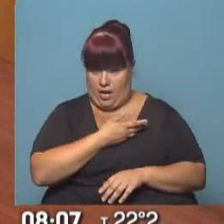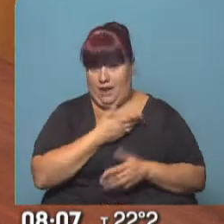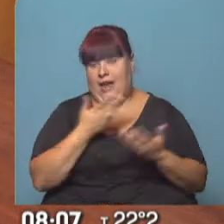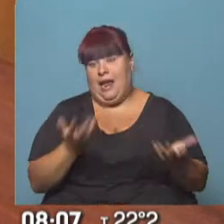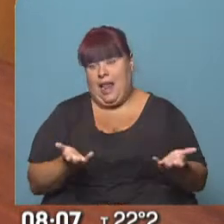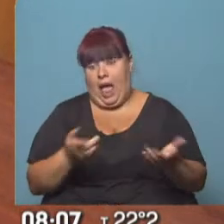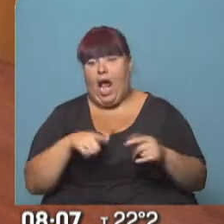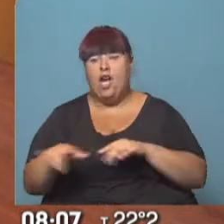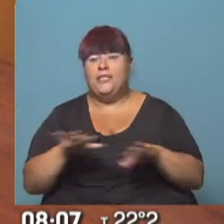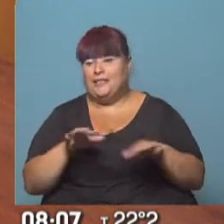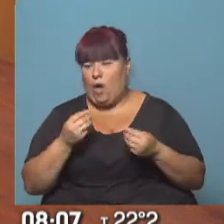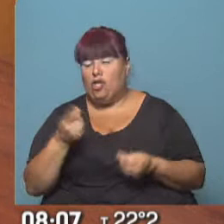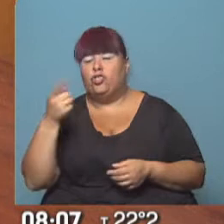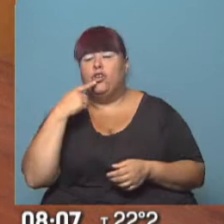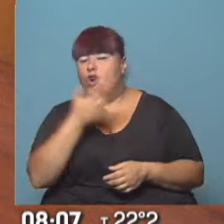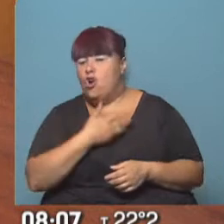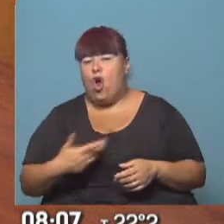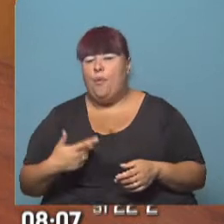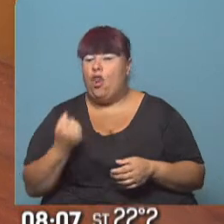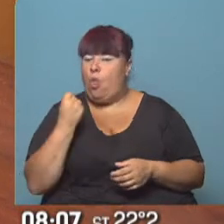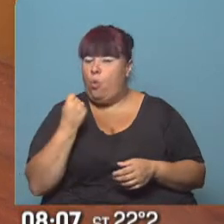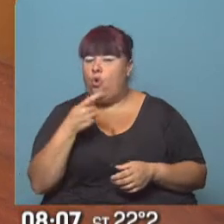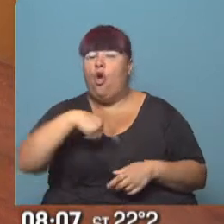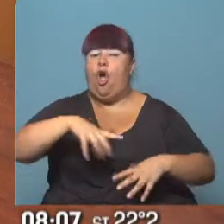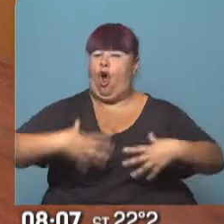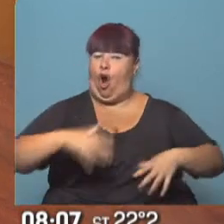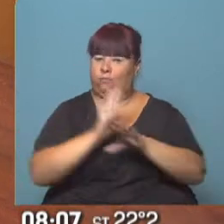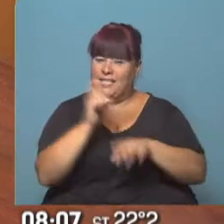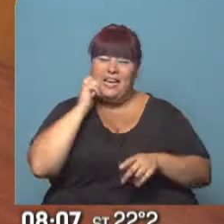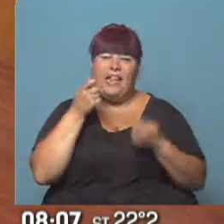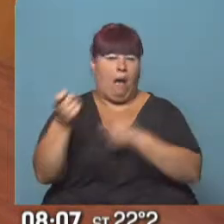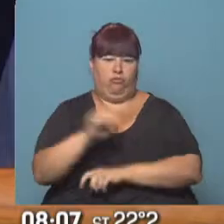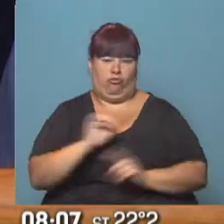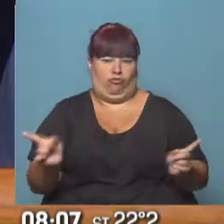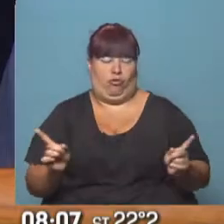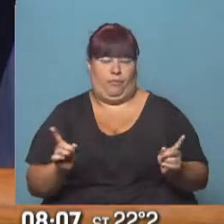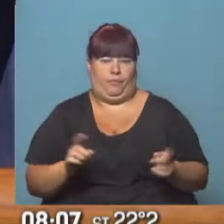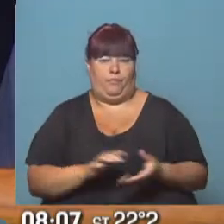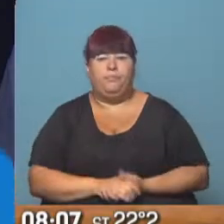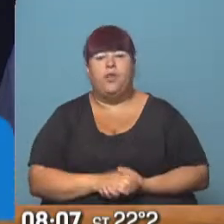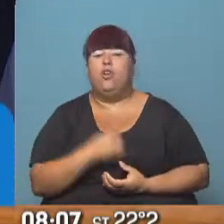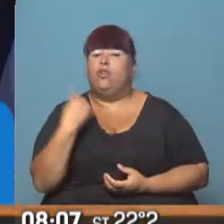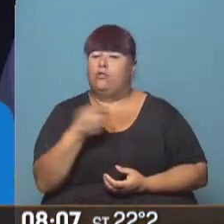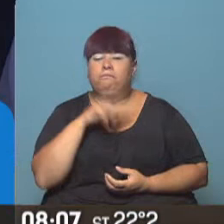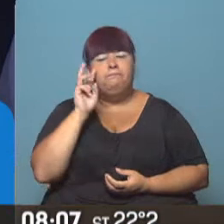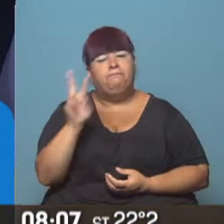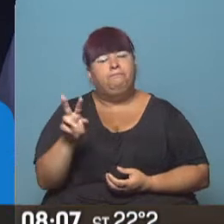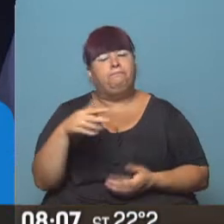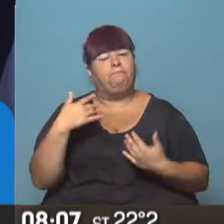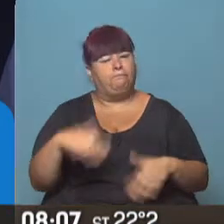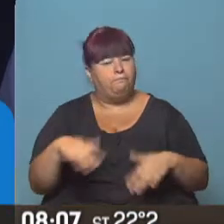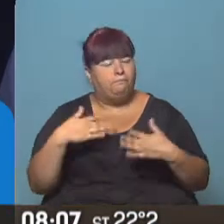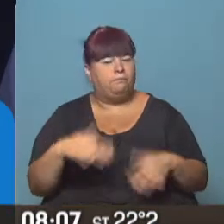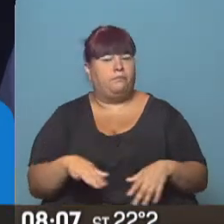ante una situación que el gobierno no cede y los gordos no acompañan. Estamos observando con